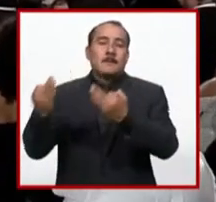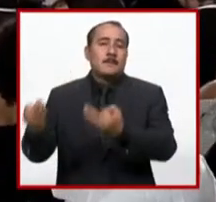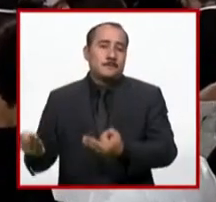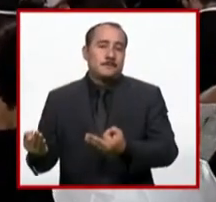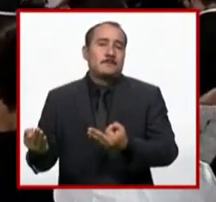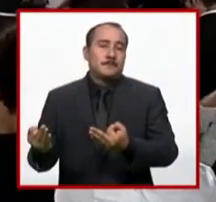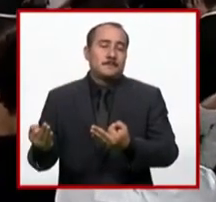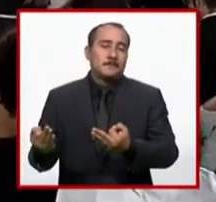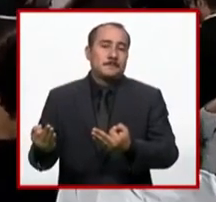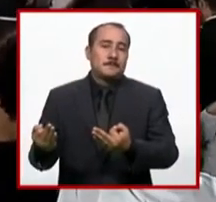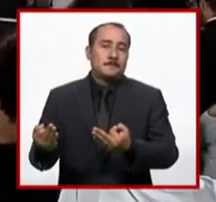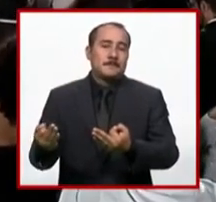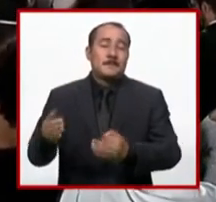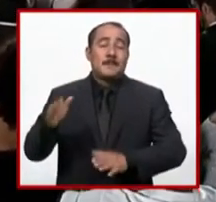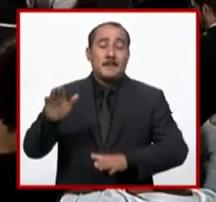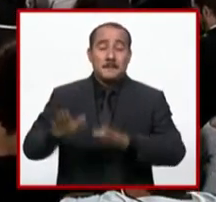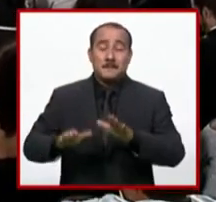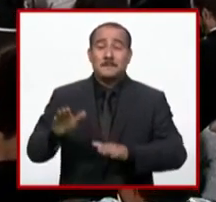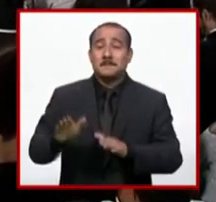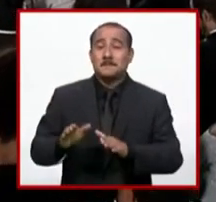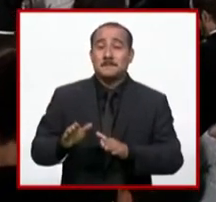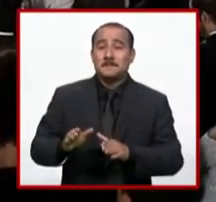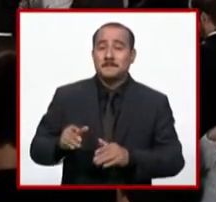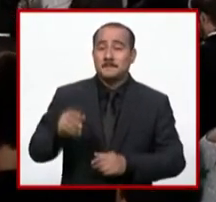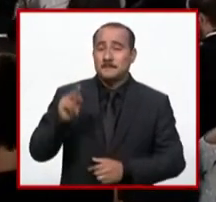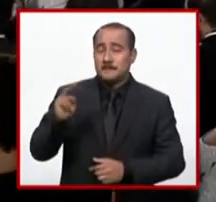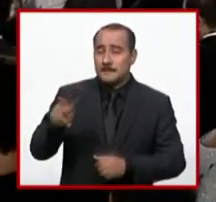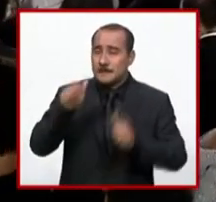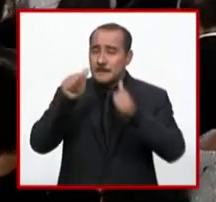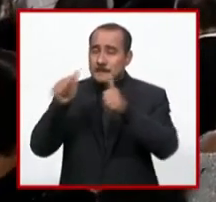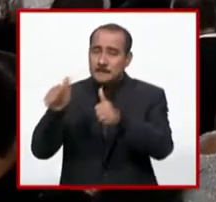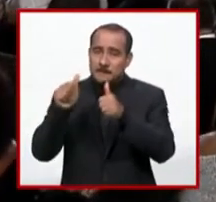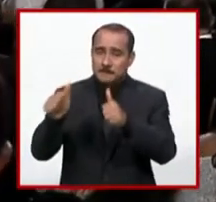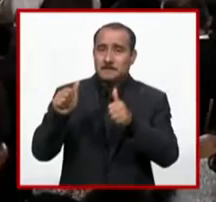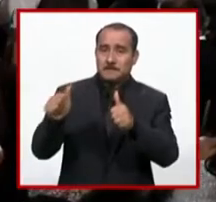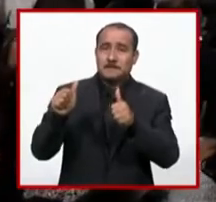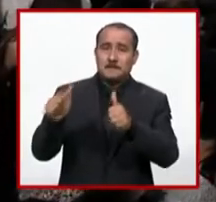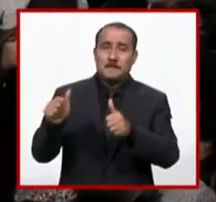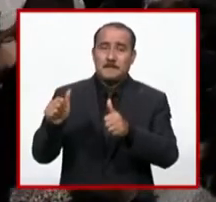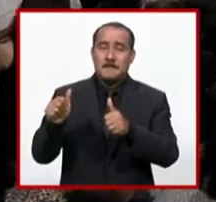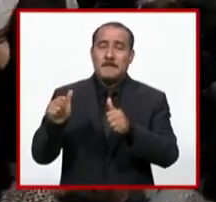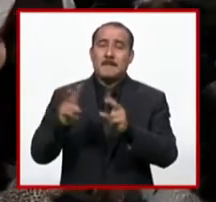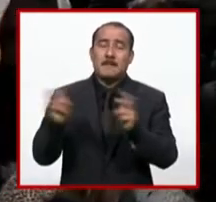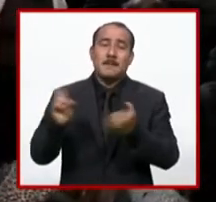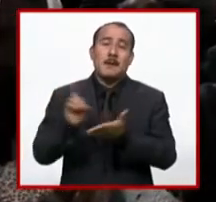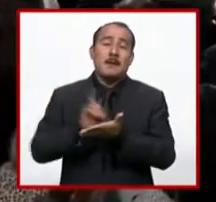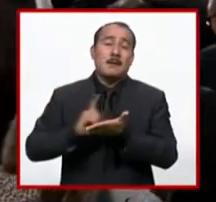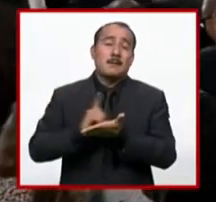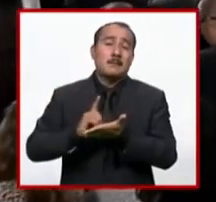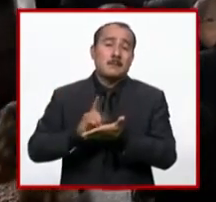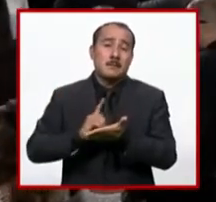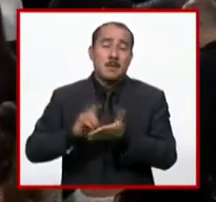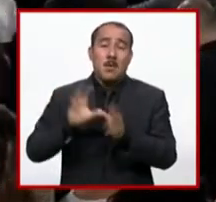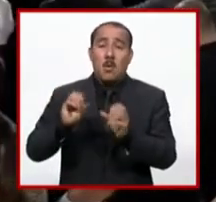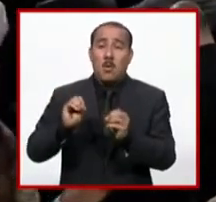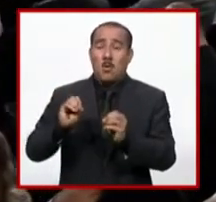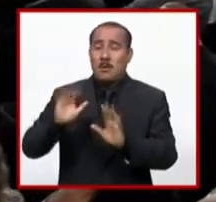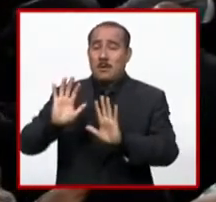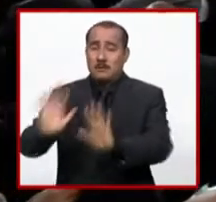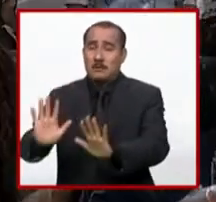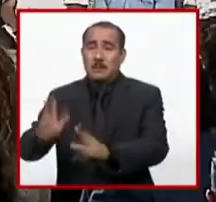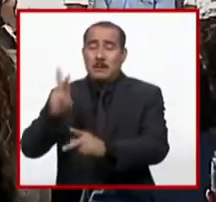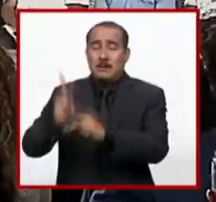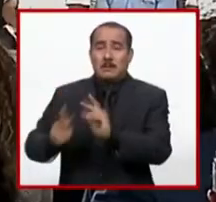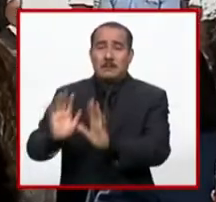cómo darle la ruta para que pueda tener la atención en el tema de las drogas o por lo menos detenerlo en lo que se